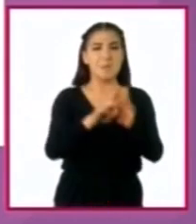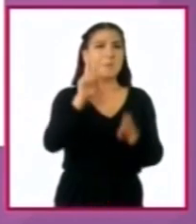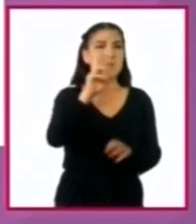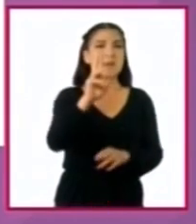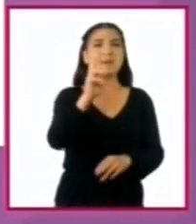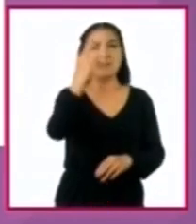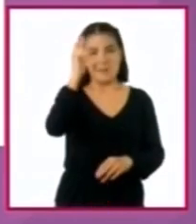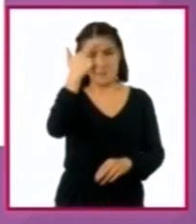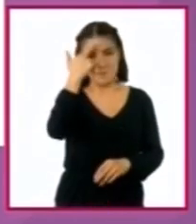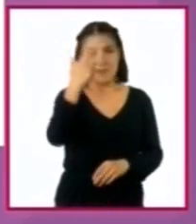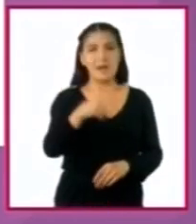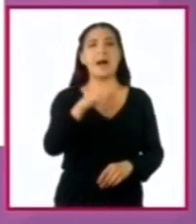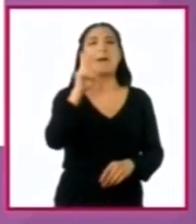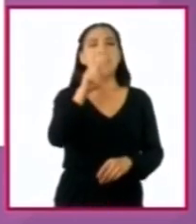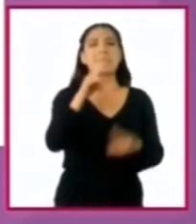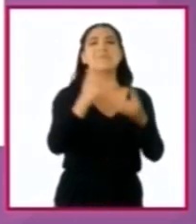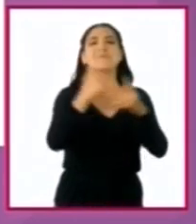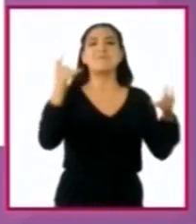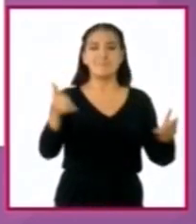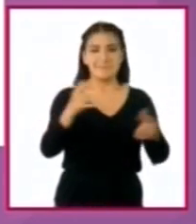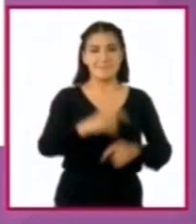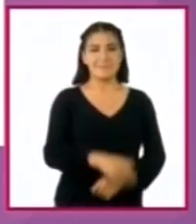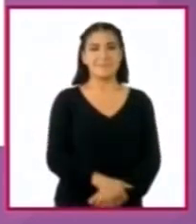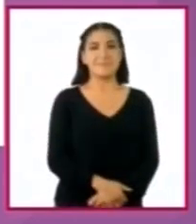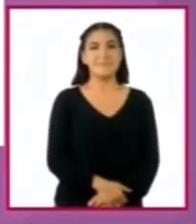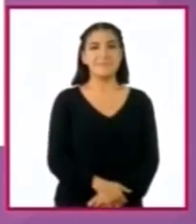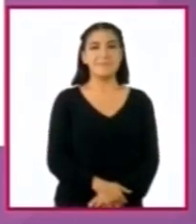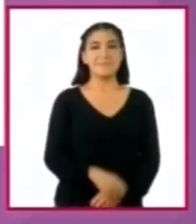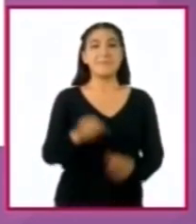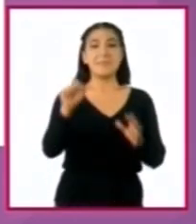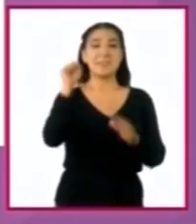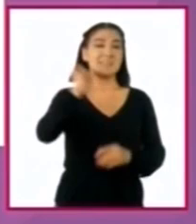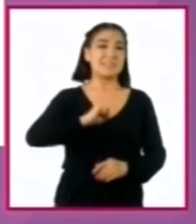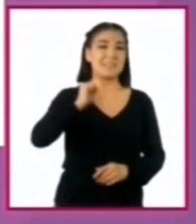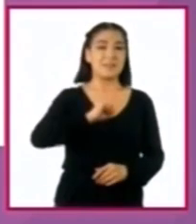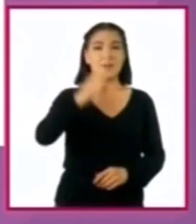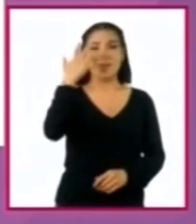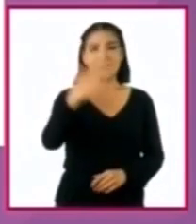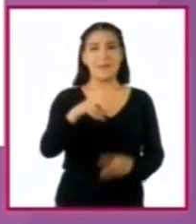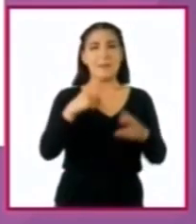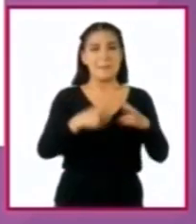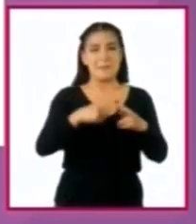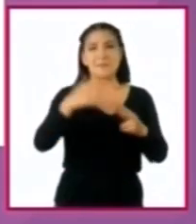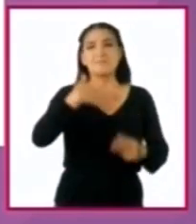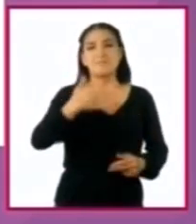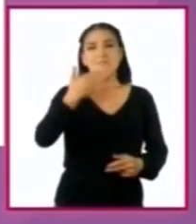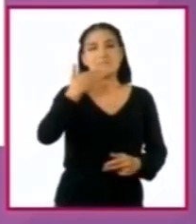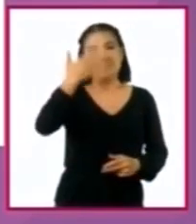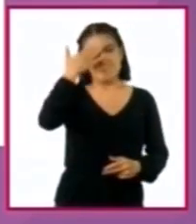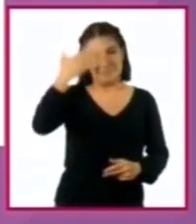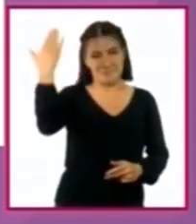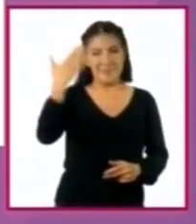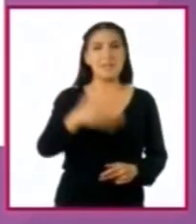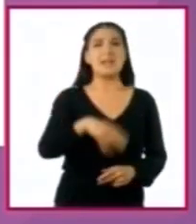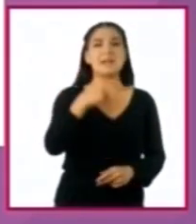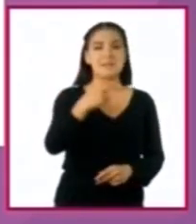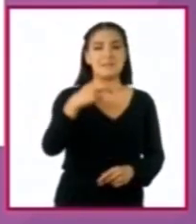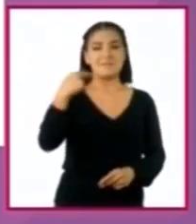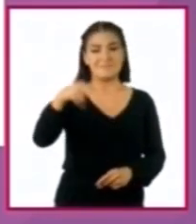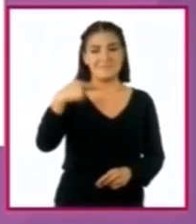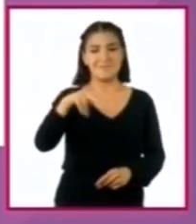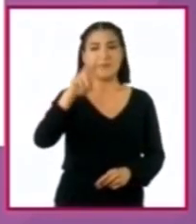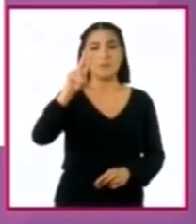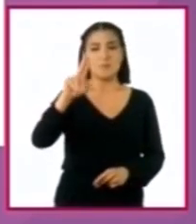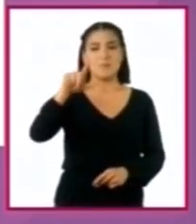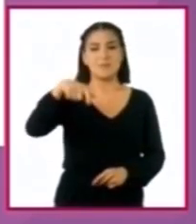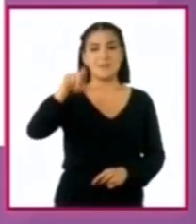Revisemos un poco sobre su historia. En el siglo X, un matemático árabe llamado Jaal Uglidisi